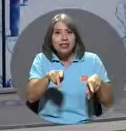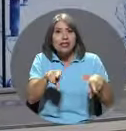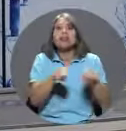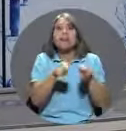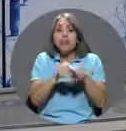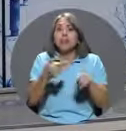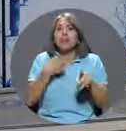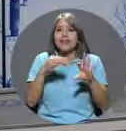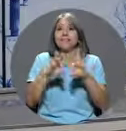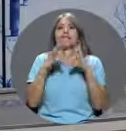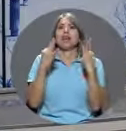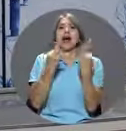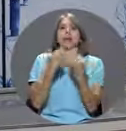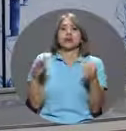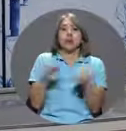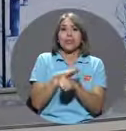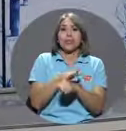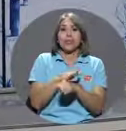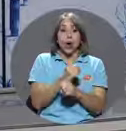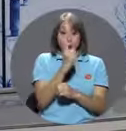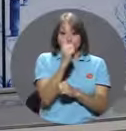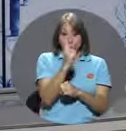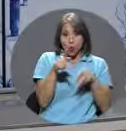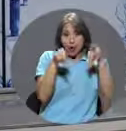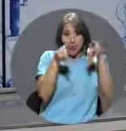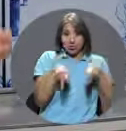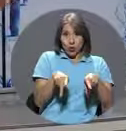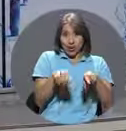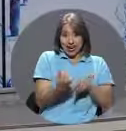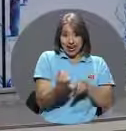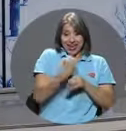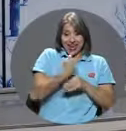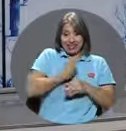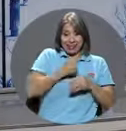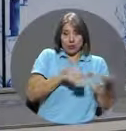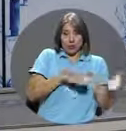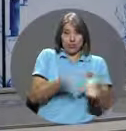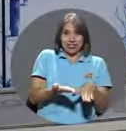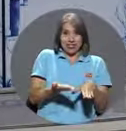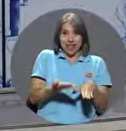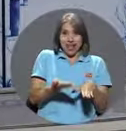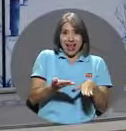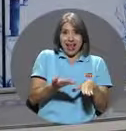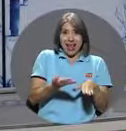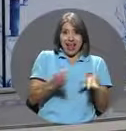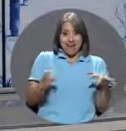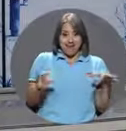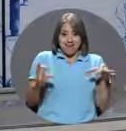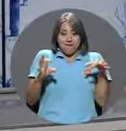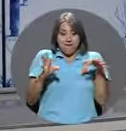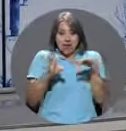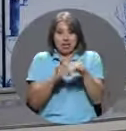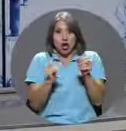que comete suicidio hay alrededor de 130 personas detrás, ¿verdad? Entre